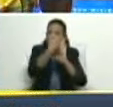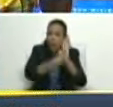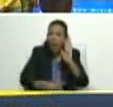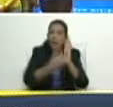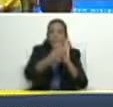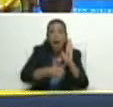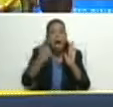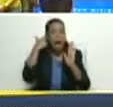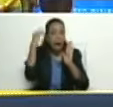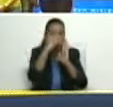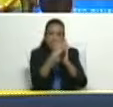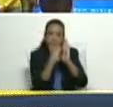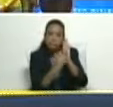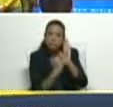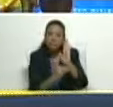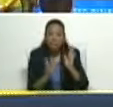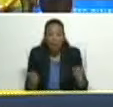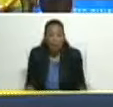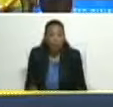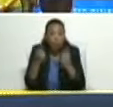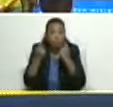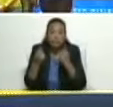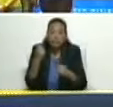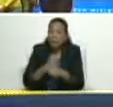tenemos que empujar duro,